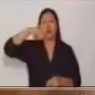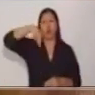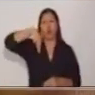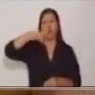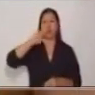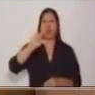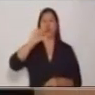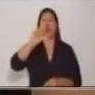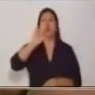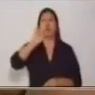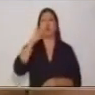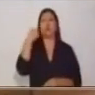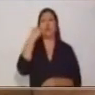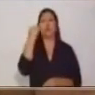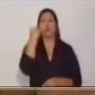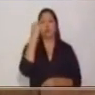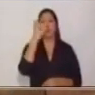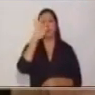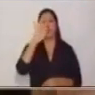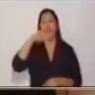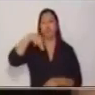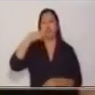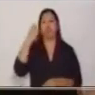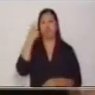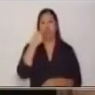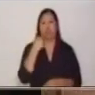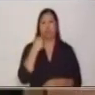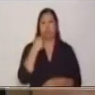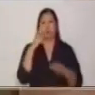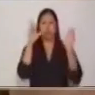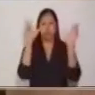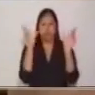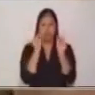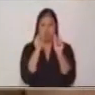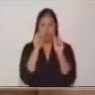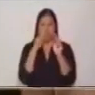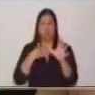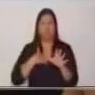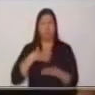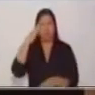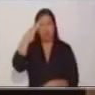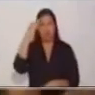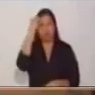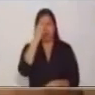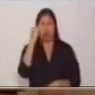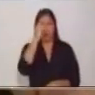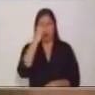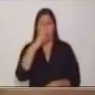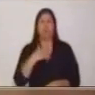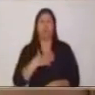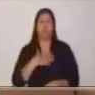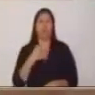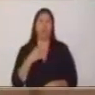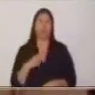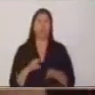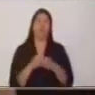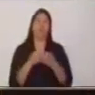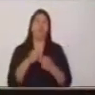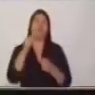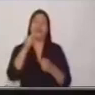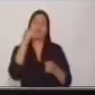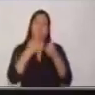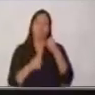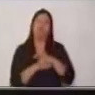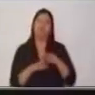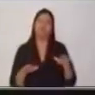o qué podemos sacar de esa información que obtuvimos, y nos va a dar el final de la temática. Ahora te invito nuevamente